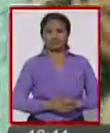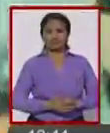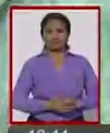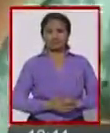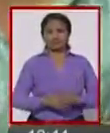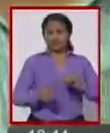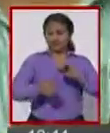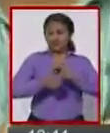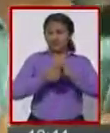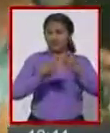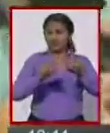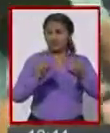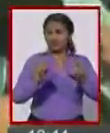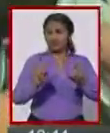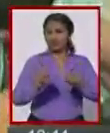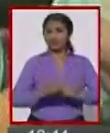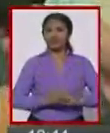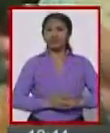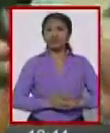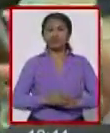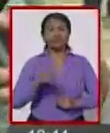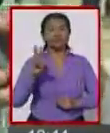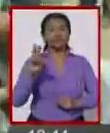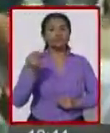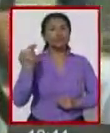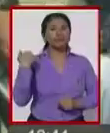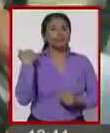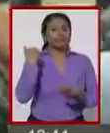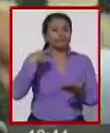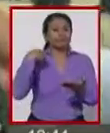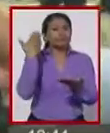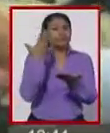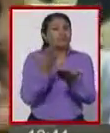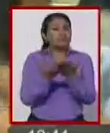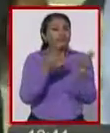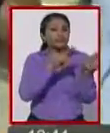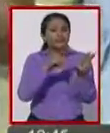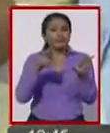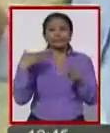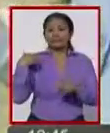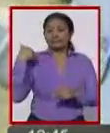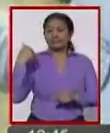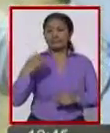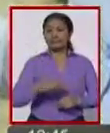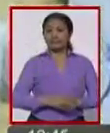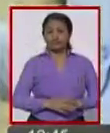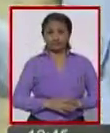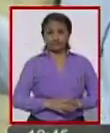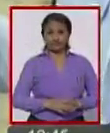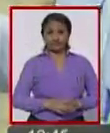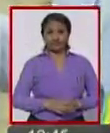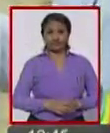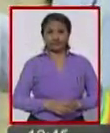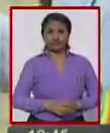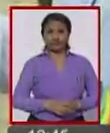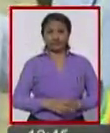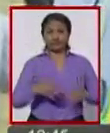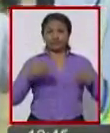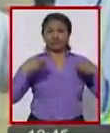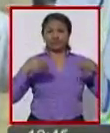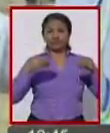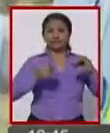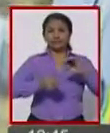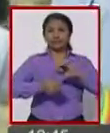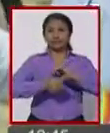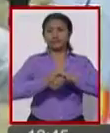¿Ustedes estaban dentro, señor, cuando ocurrió esto? No, nosotros llegamos a ver el incendio. ¿Ustedes son propietarios? Sí, soy propietario de una tienda que está